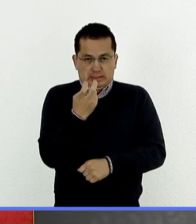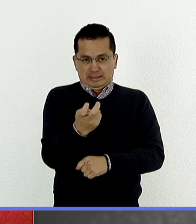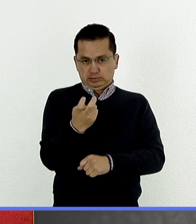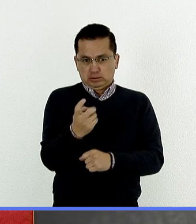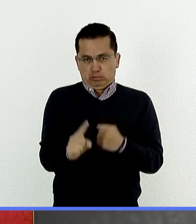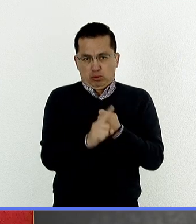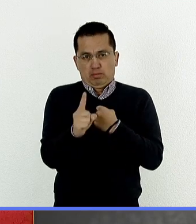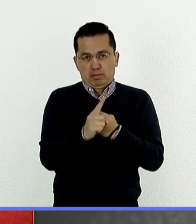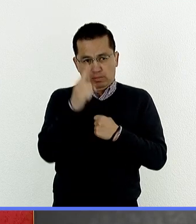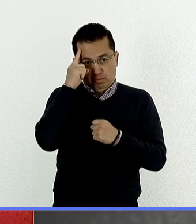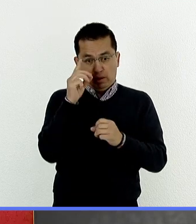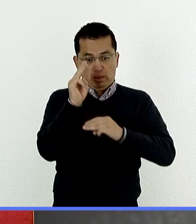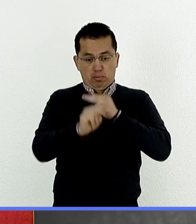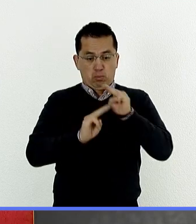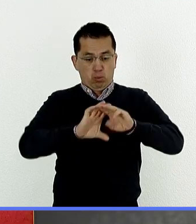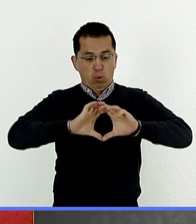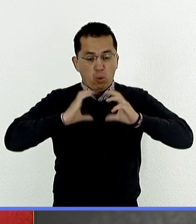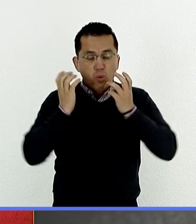seguridad